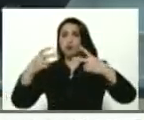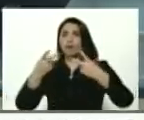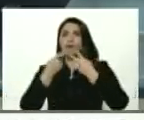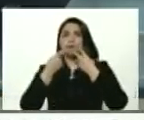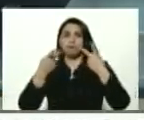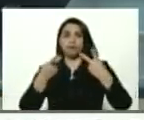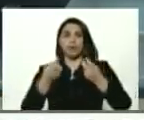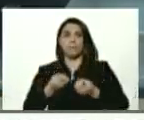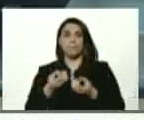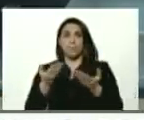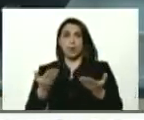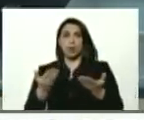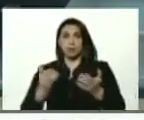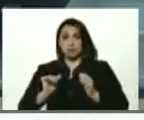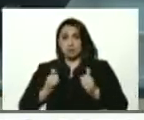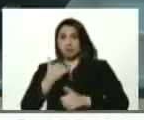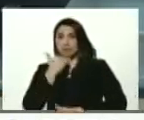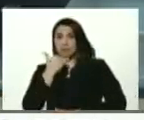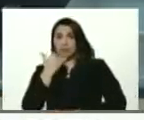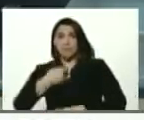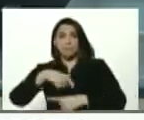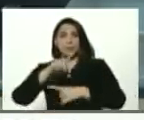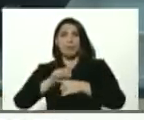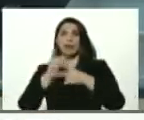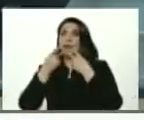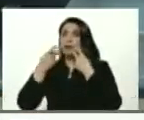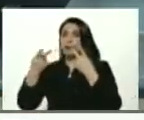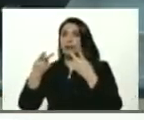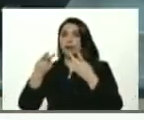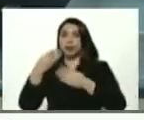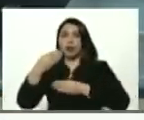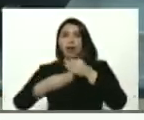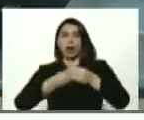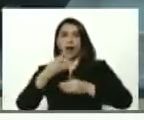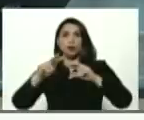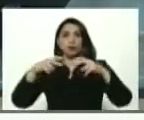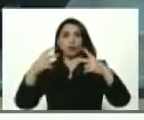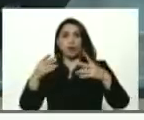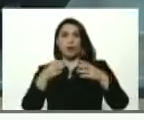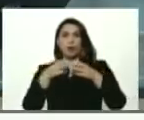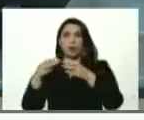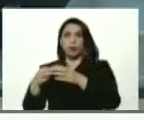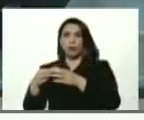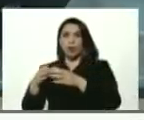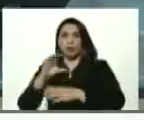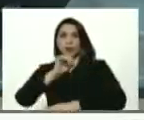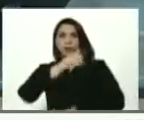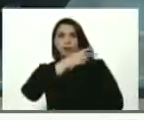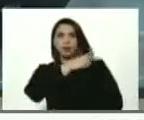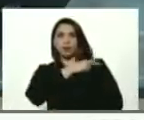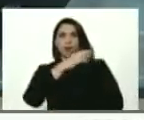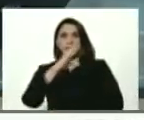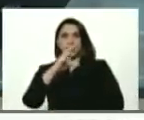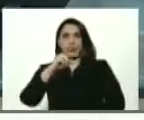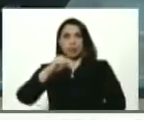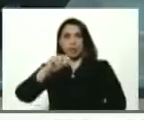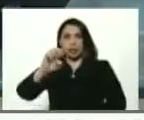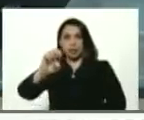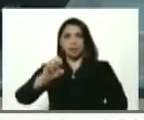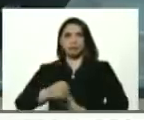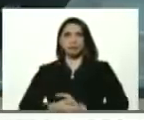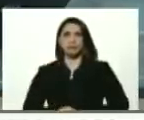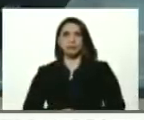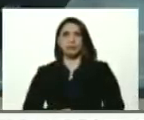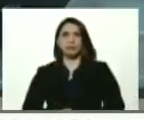anuncios que se darán a partir de las primeras declaraciones que emita esta nueva Junta Directiva del Consejo Nacional